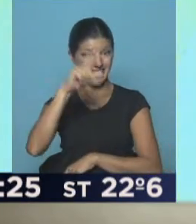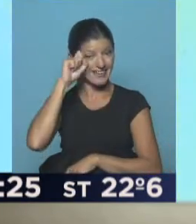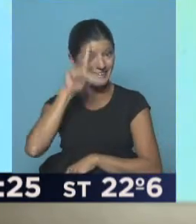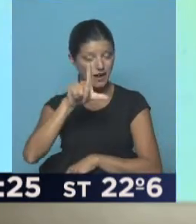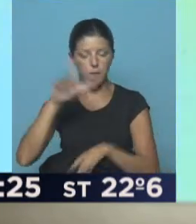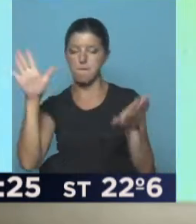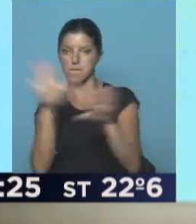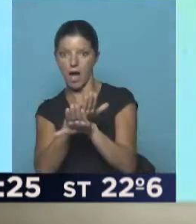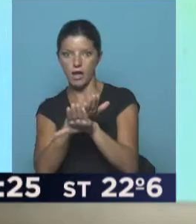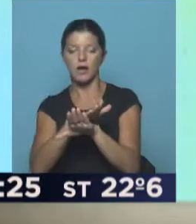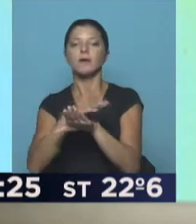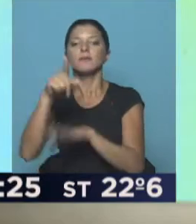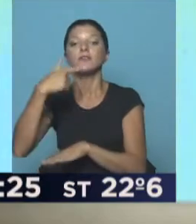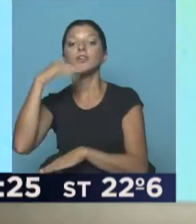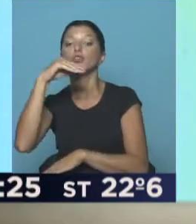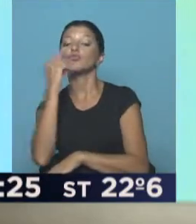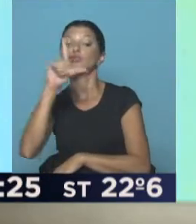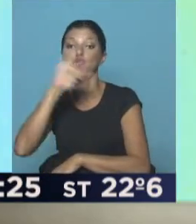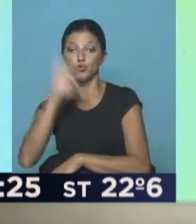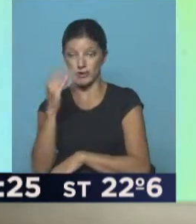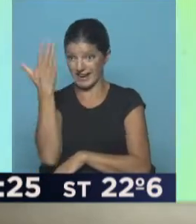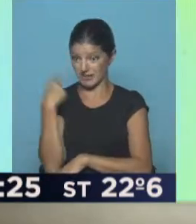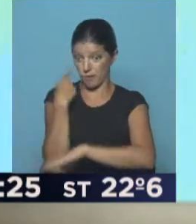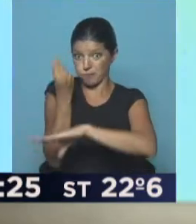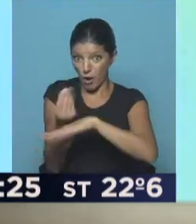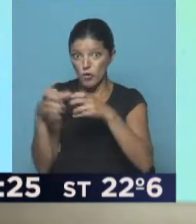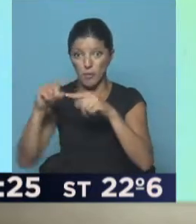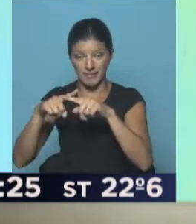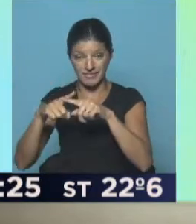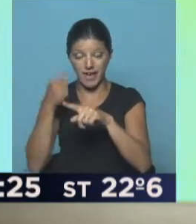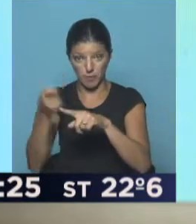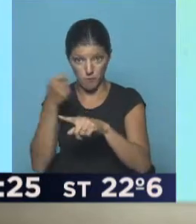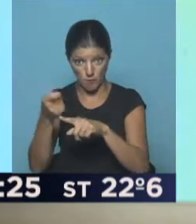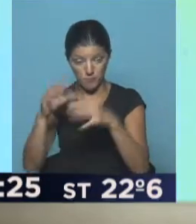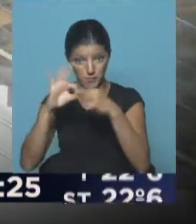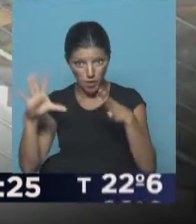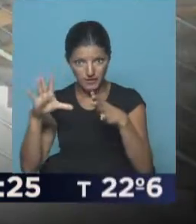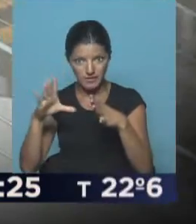socialdemócrata Martin Schulz, recién asumido en su partido, empieza a liderar los sondeos. Vemos un informe.